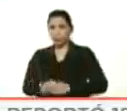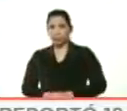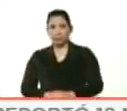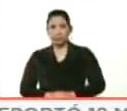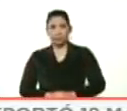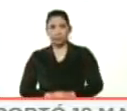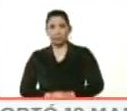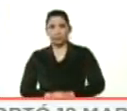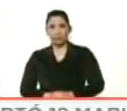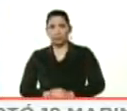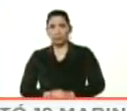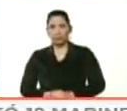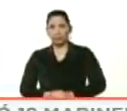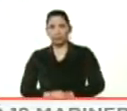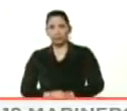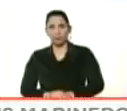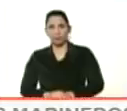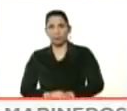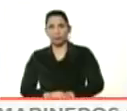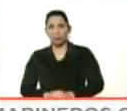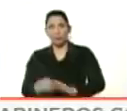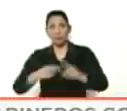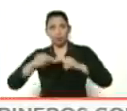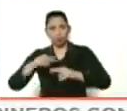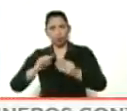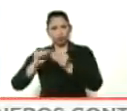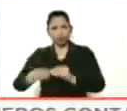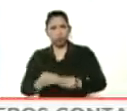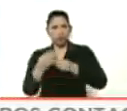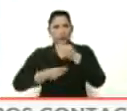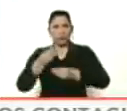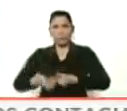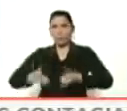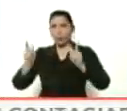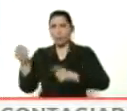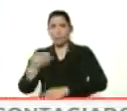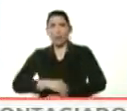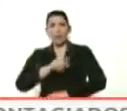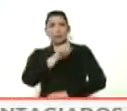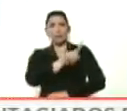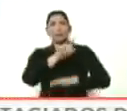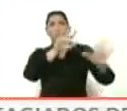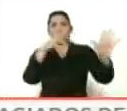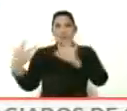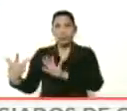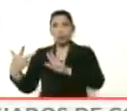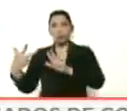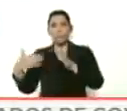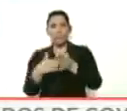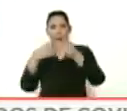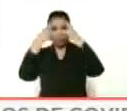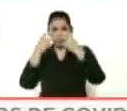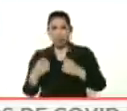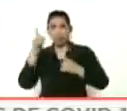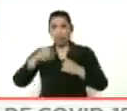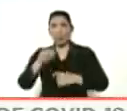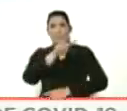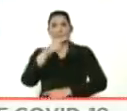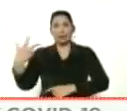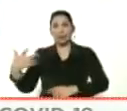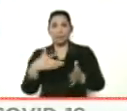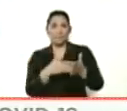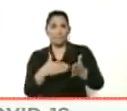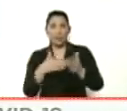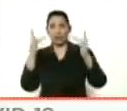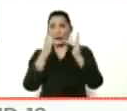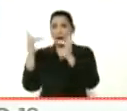permite que la infraestructura que se instaló, con más de 118.000 profesionales, con 23.000 camas de hospitalización en